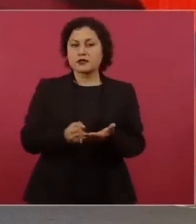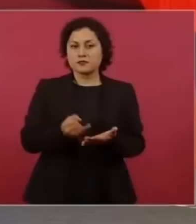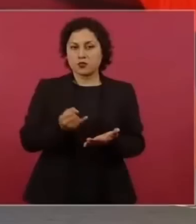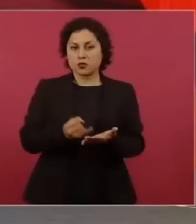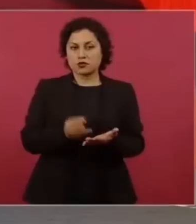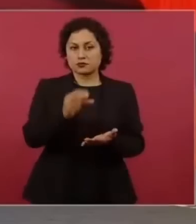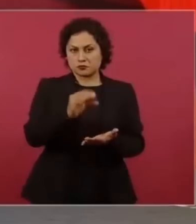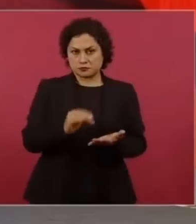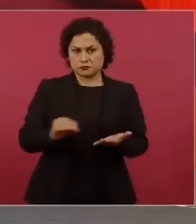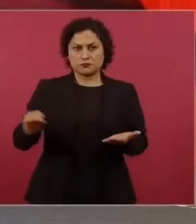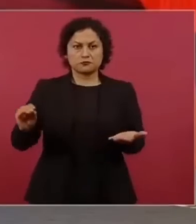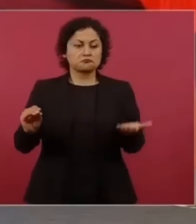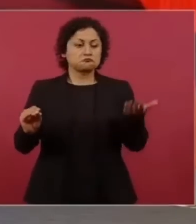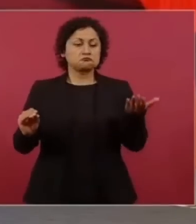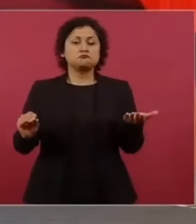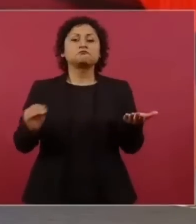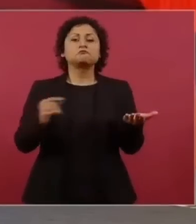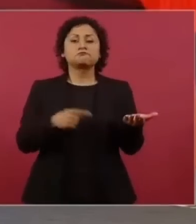Son,